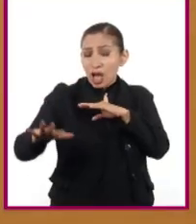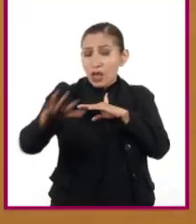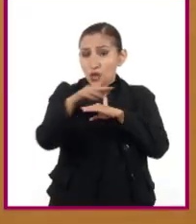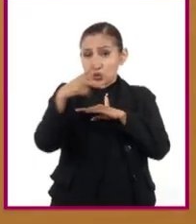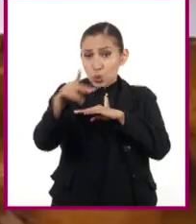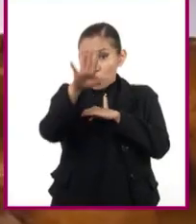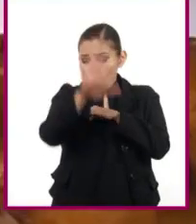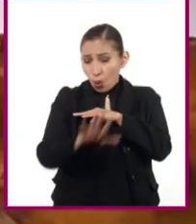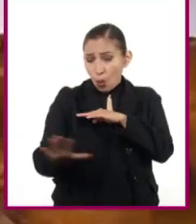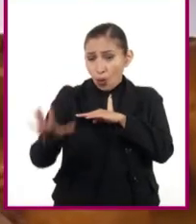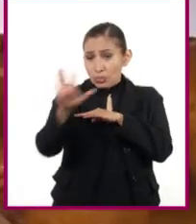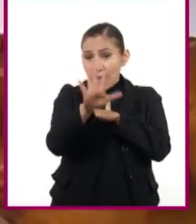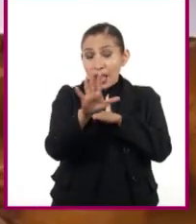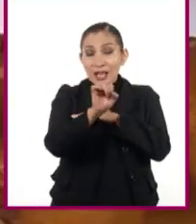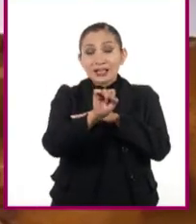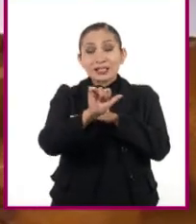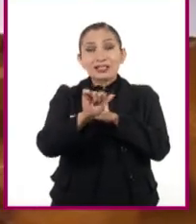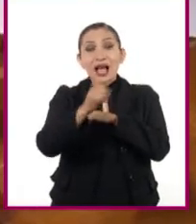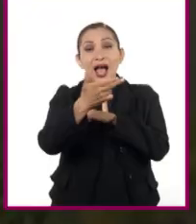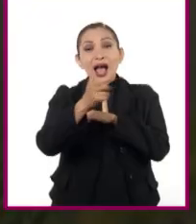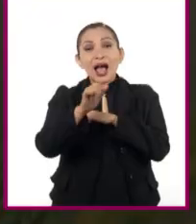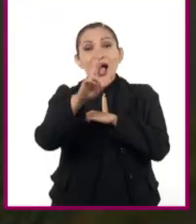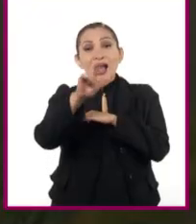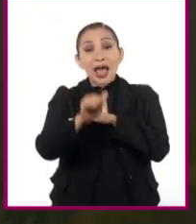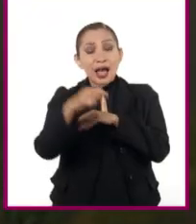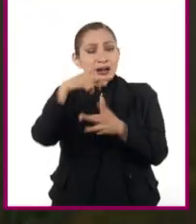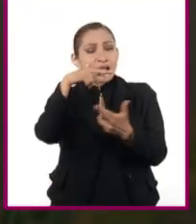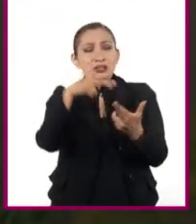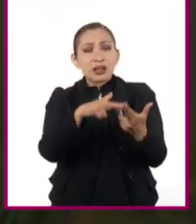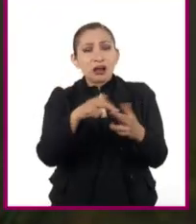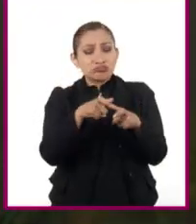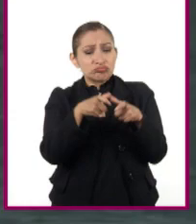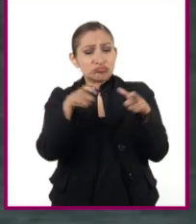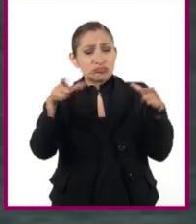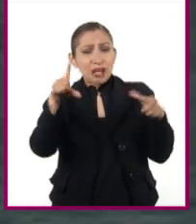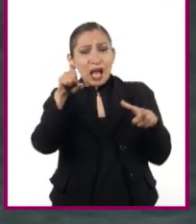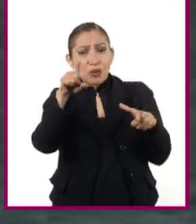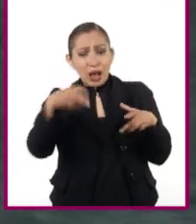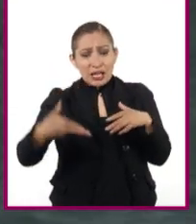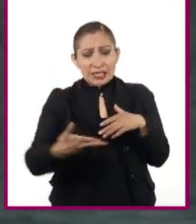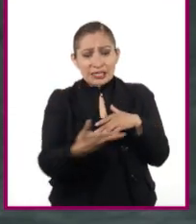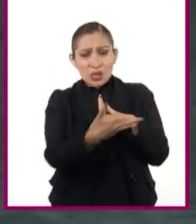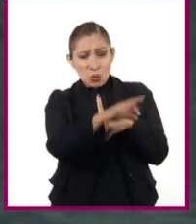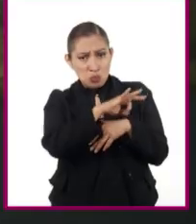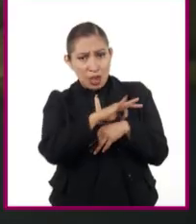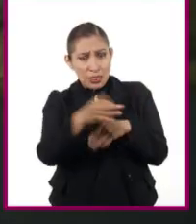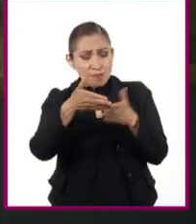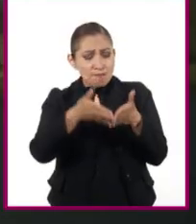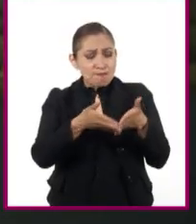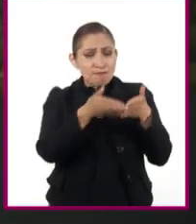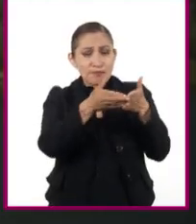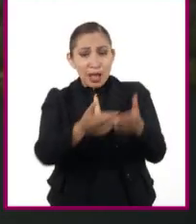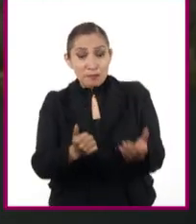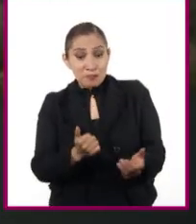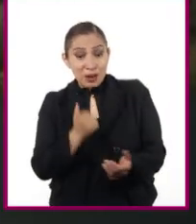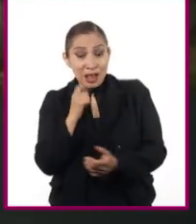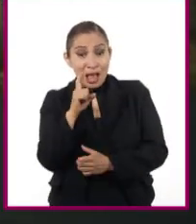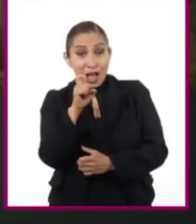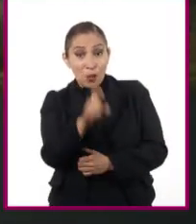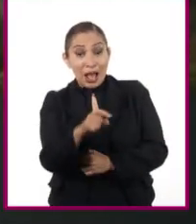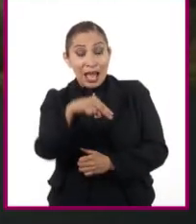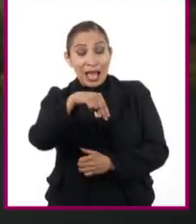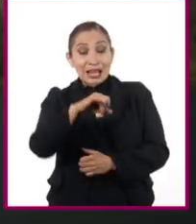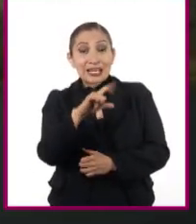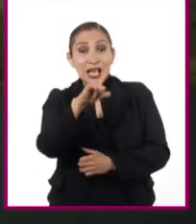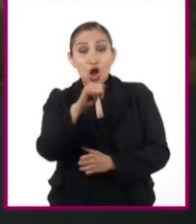del continente, el Sahara. Una región de grandes lagos y ríos navegables, donde el aprovechamiento del agua